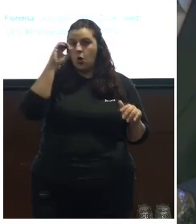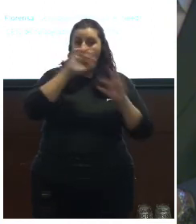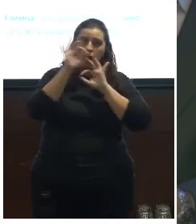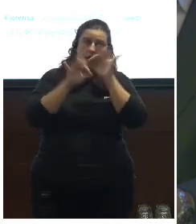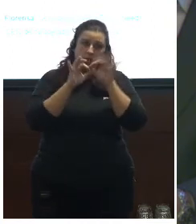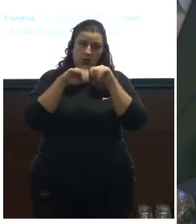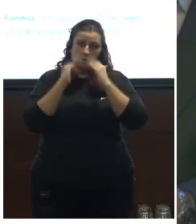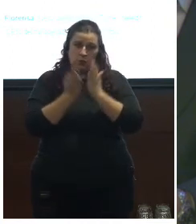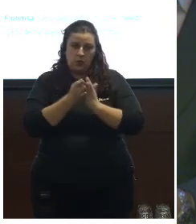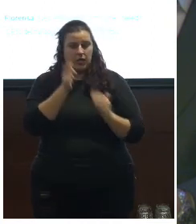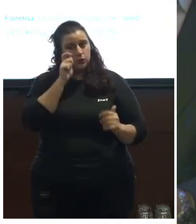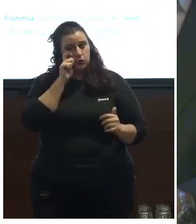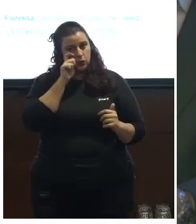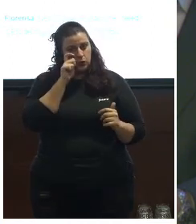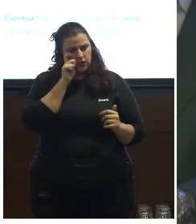del Turismo, apuntó